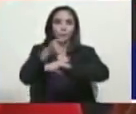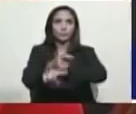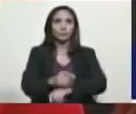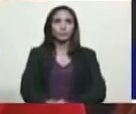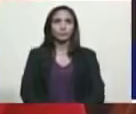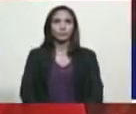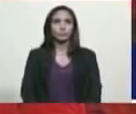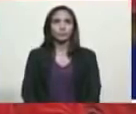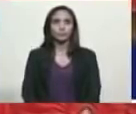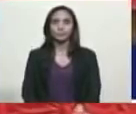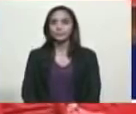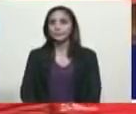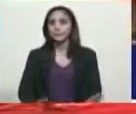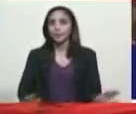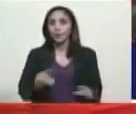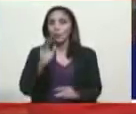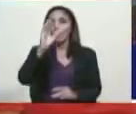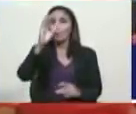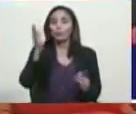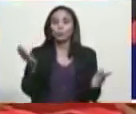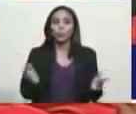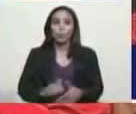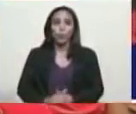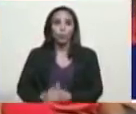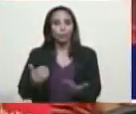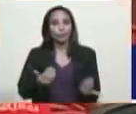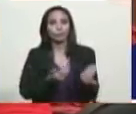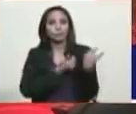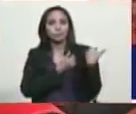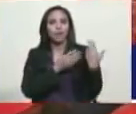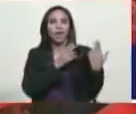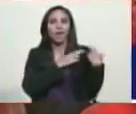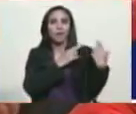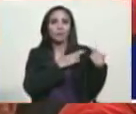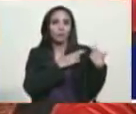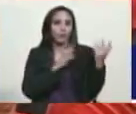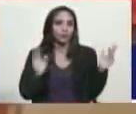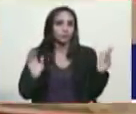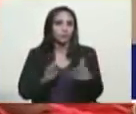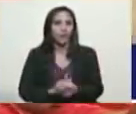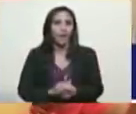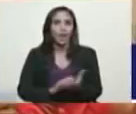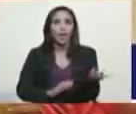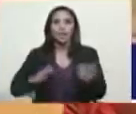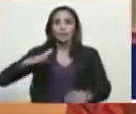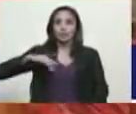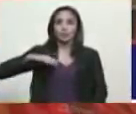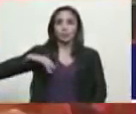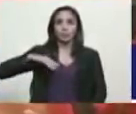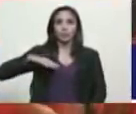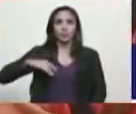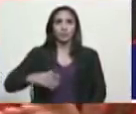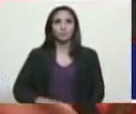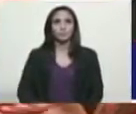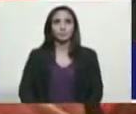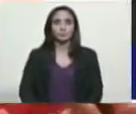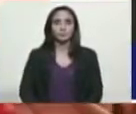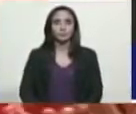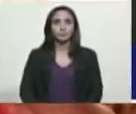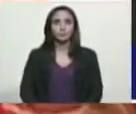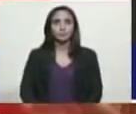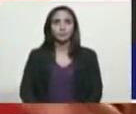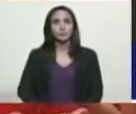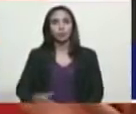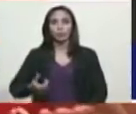Y muy pronto en el futuro será un comisario general del CICPC. ¿Ah? Con